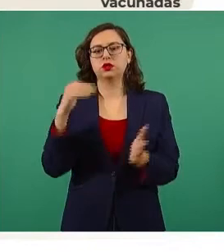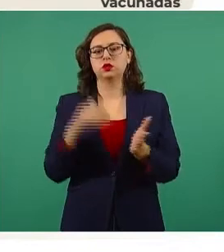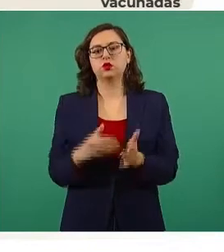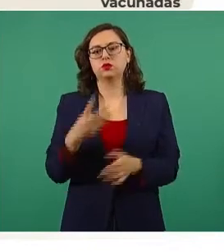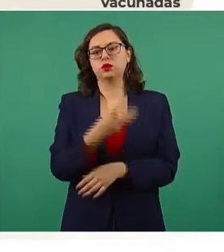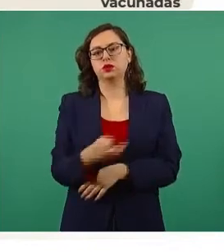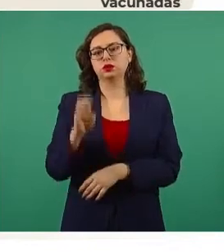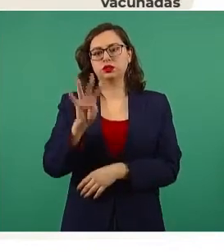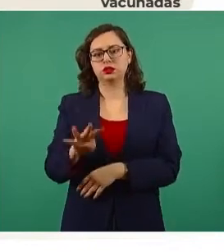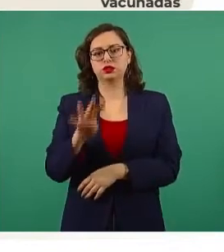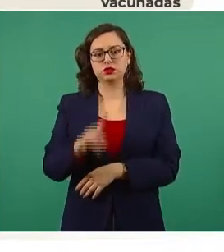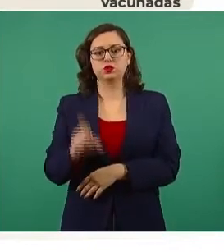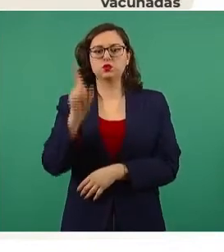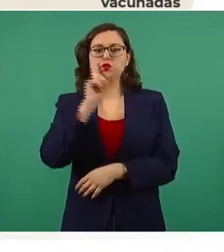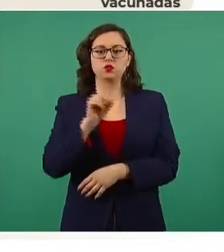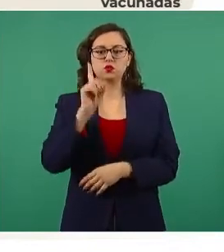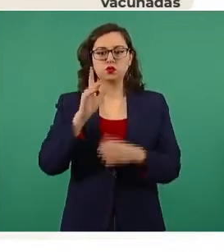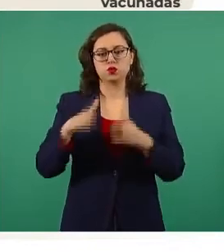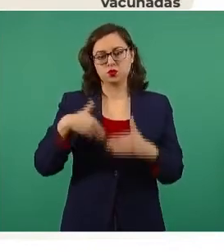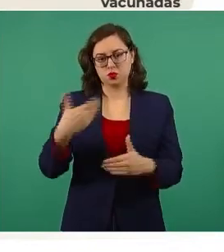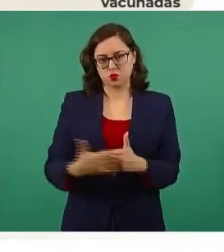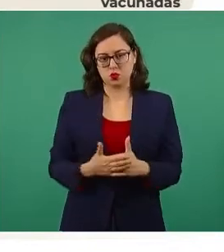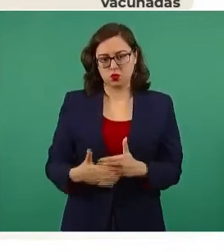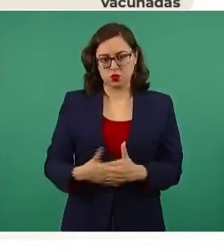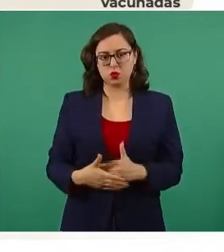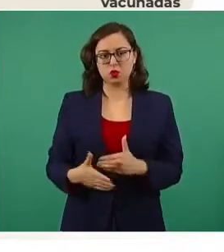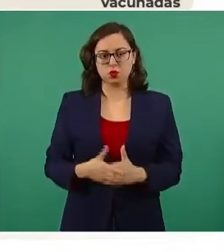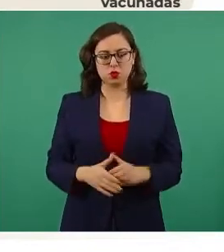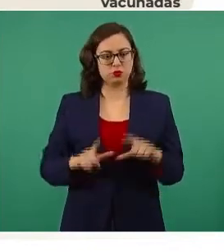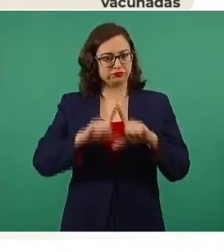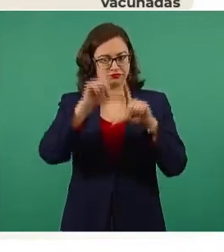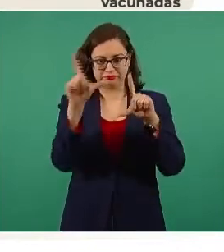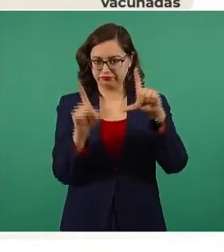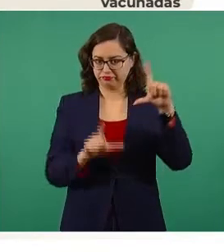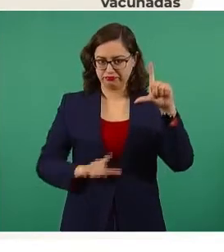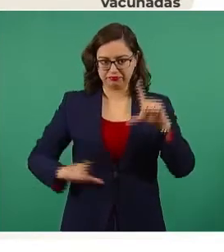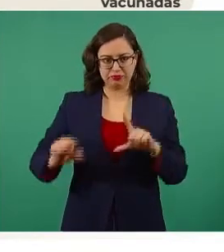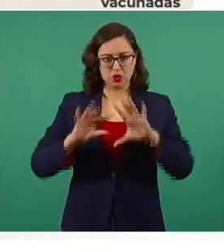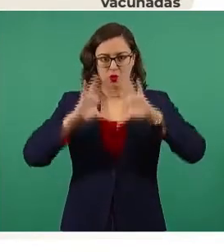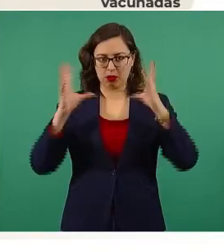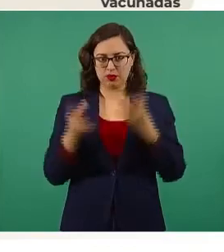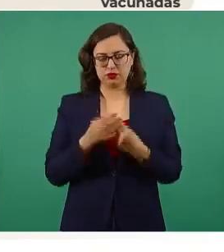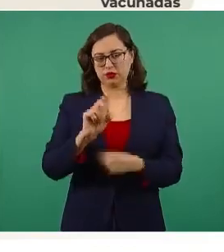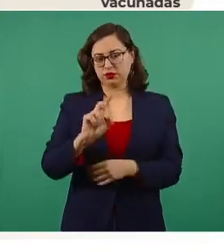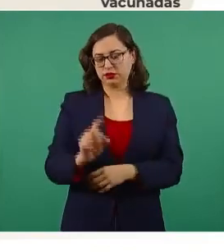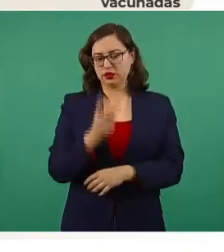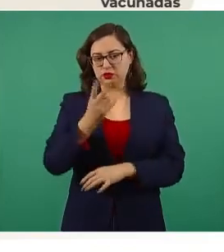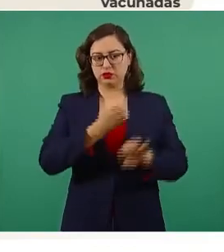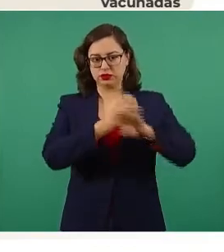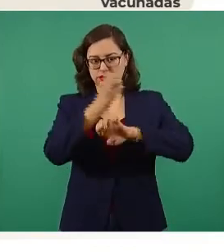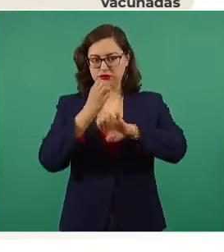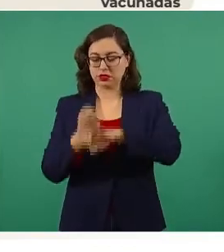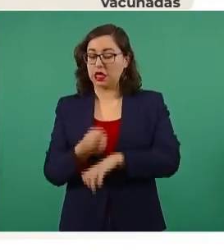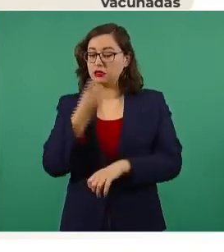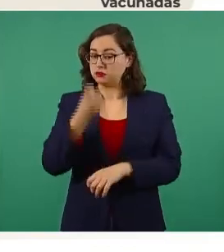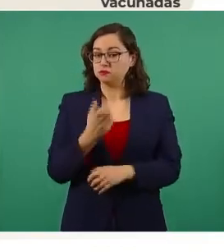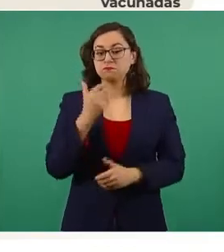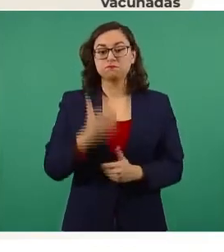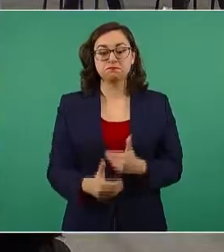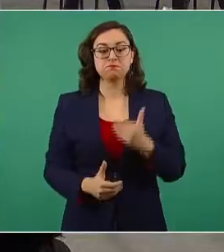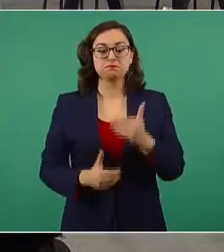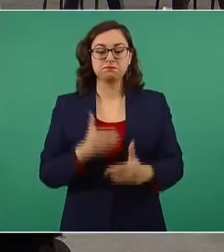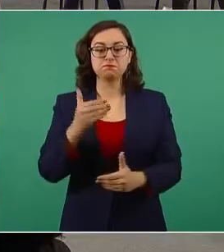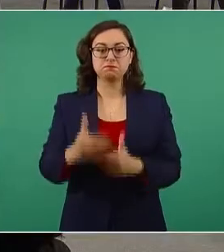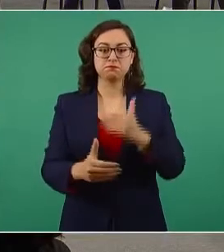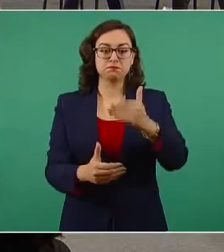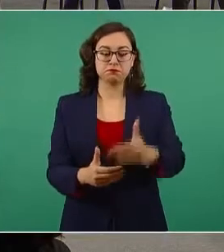151.419 personas embarazadas en todas las entidades federativas. Y así seguiremos conforme se van cumpliendo 10